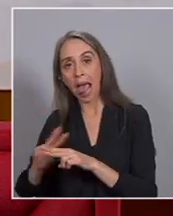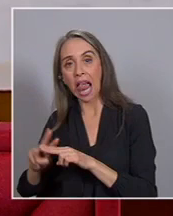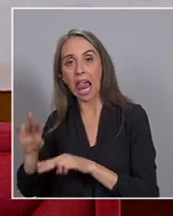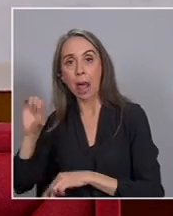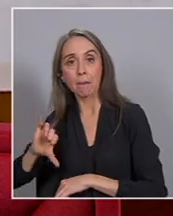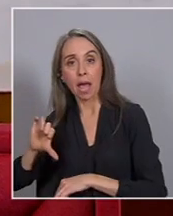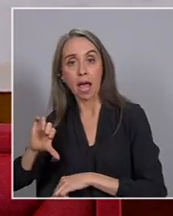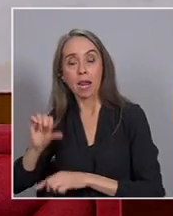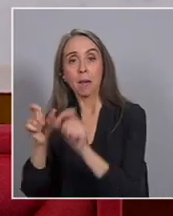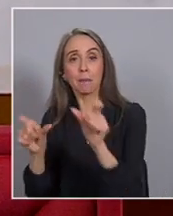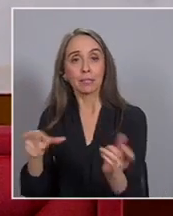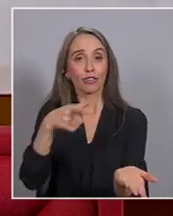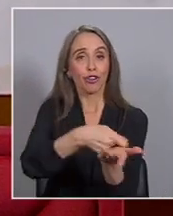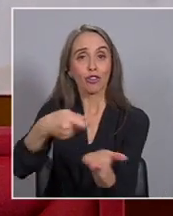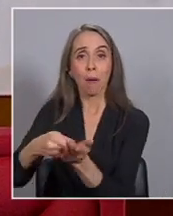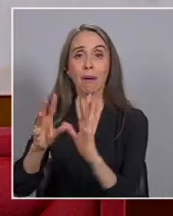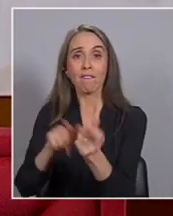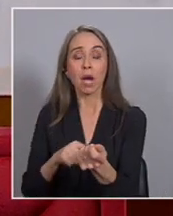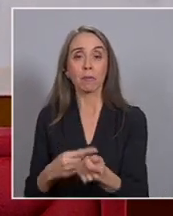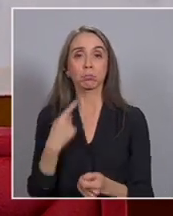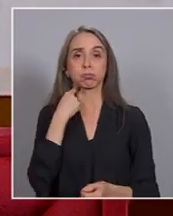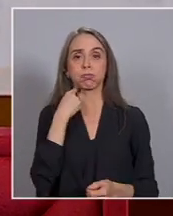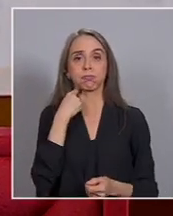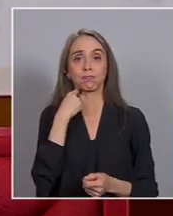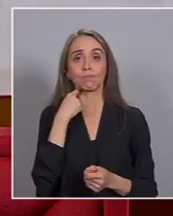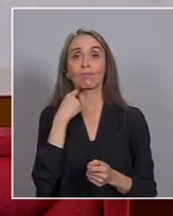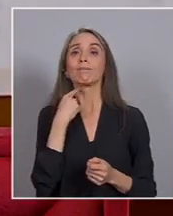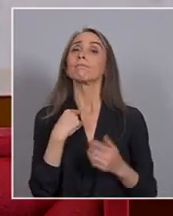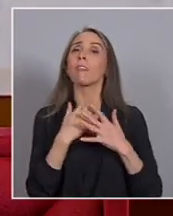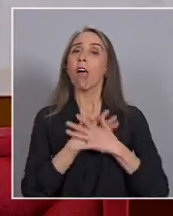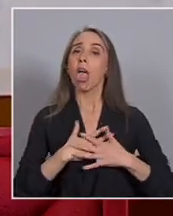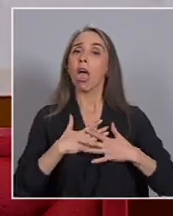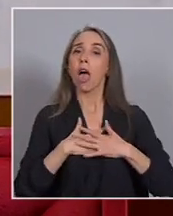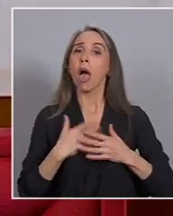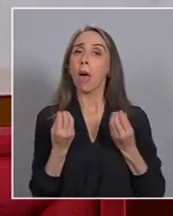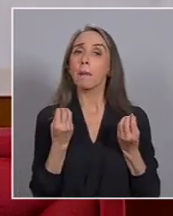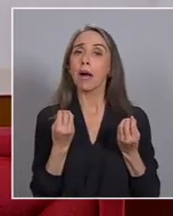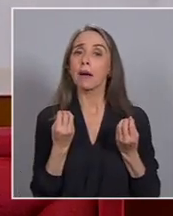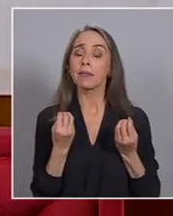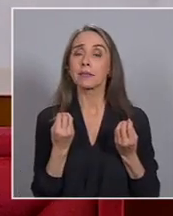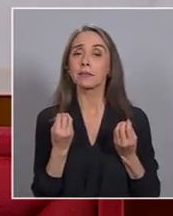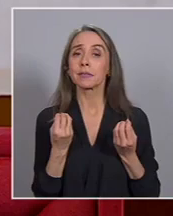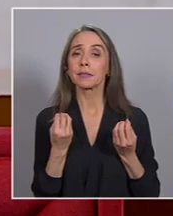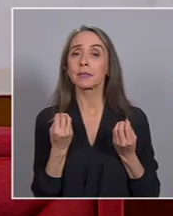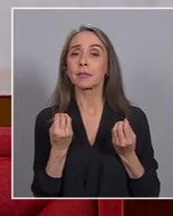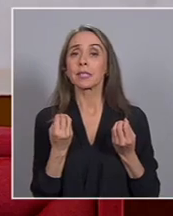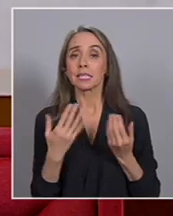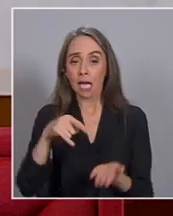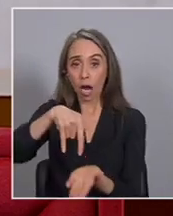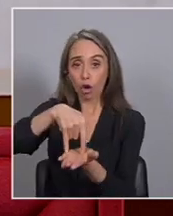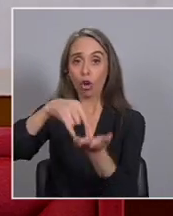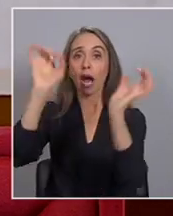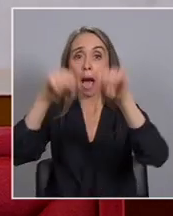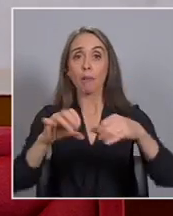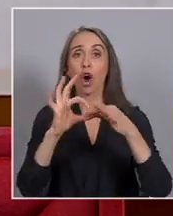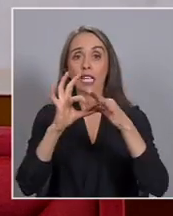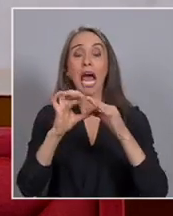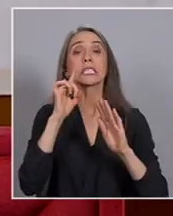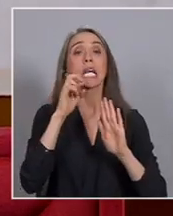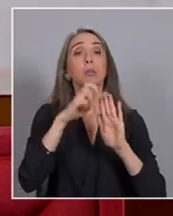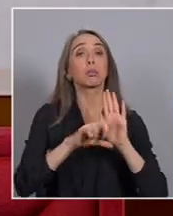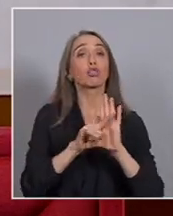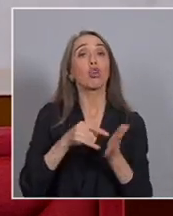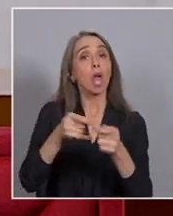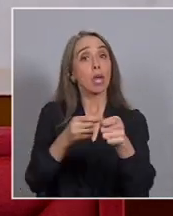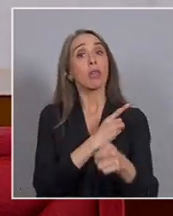que perjudican a los consumidores y sus familias. Por eso me alegro que hayamos aprobado, gracias a una iniciativa